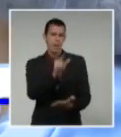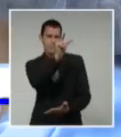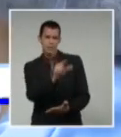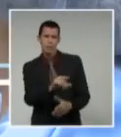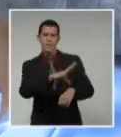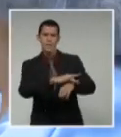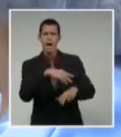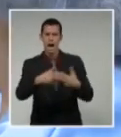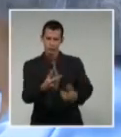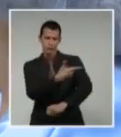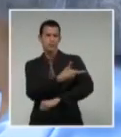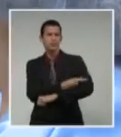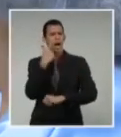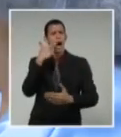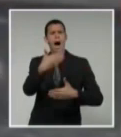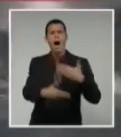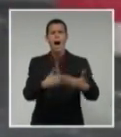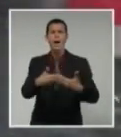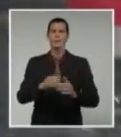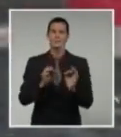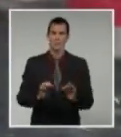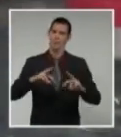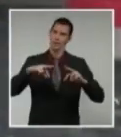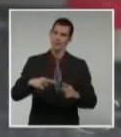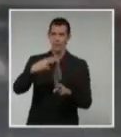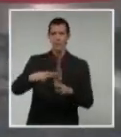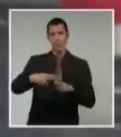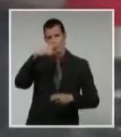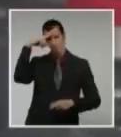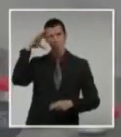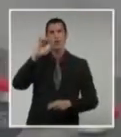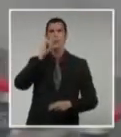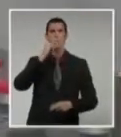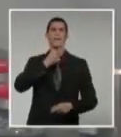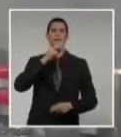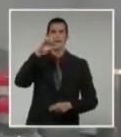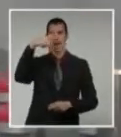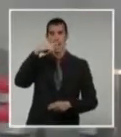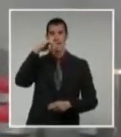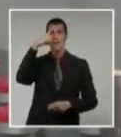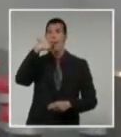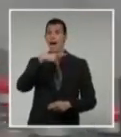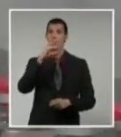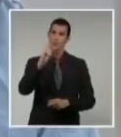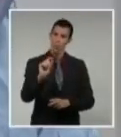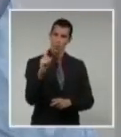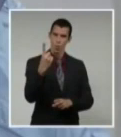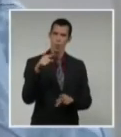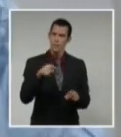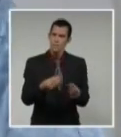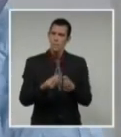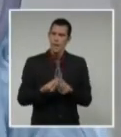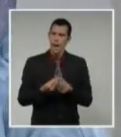la aprobación para iniciar fase 1 y 2 de los los clínicos en humanos del primer